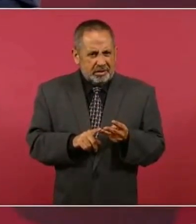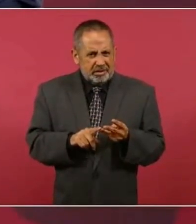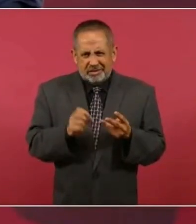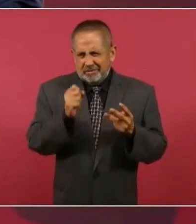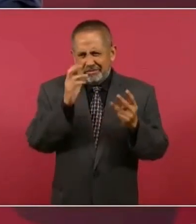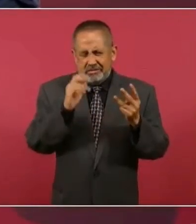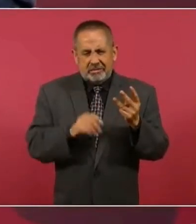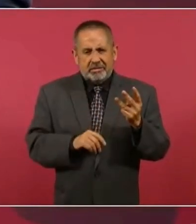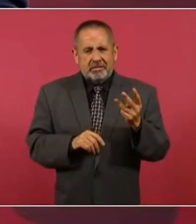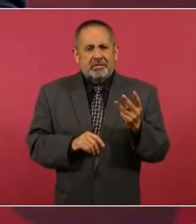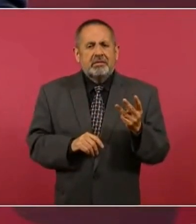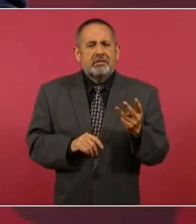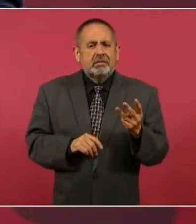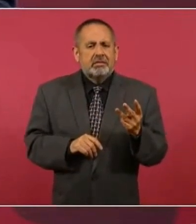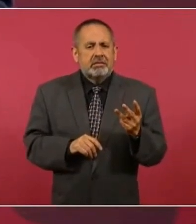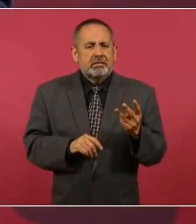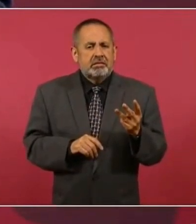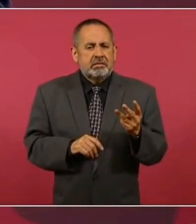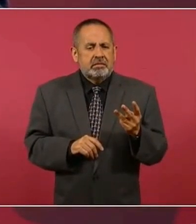Bueno,